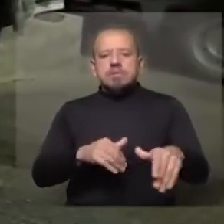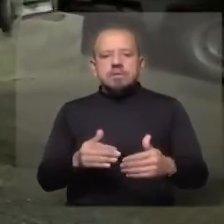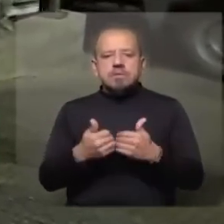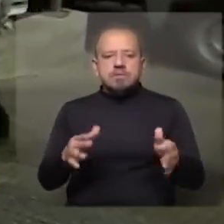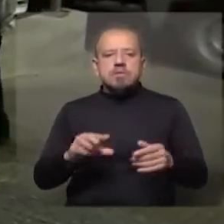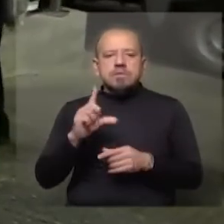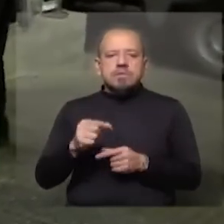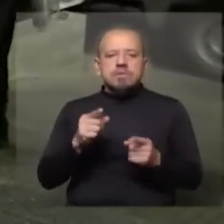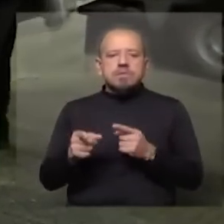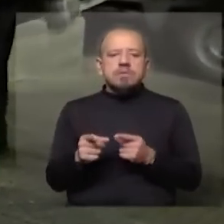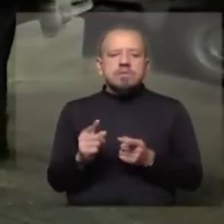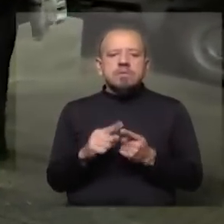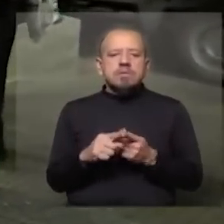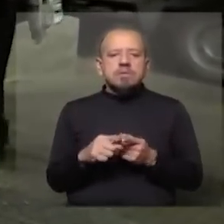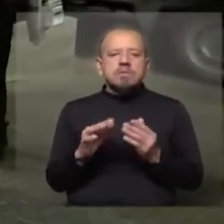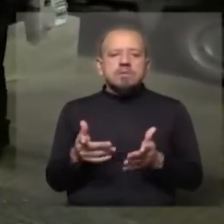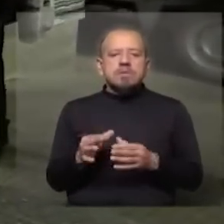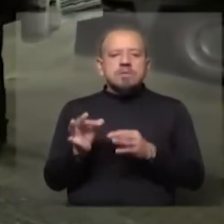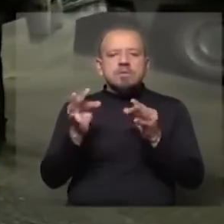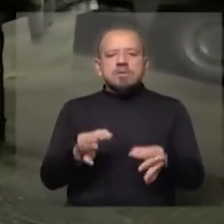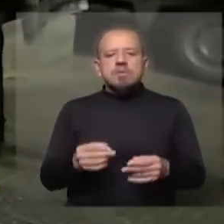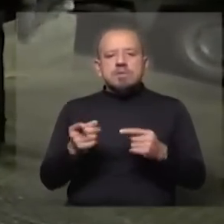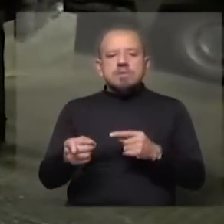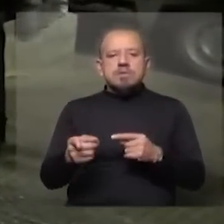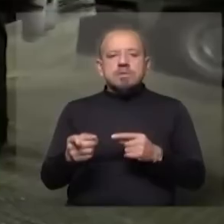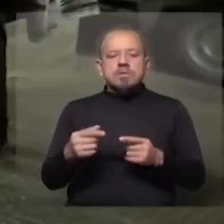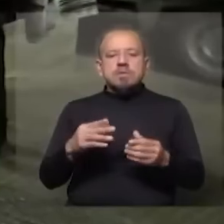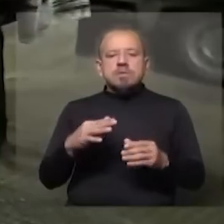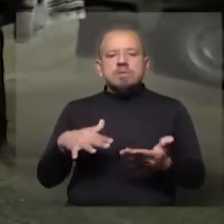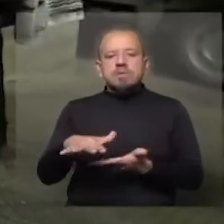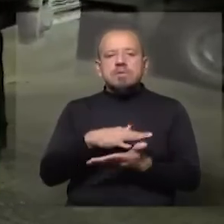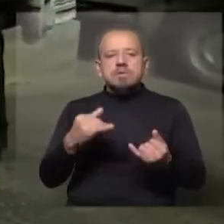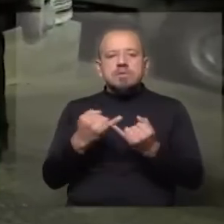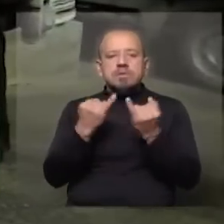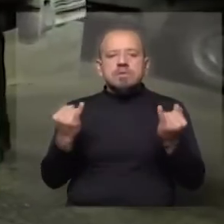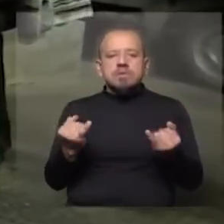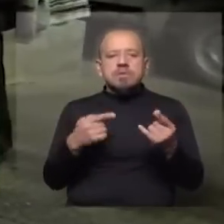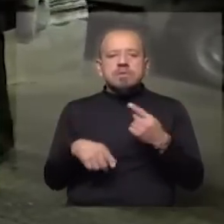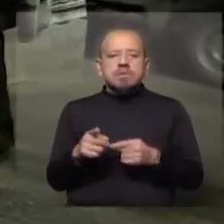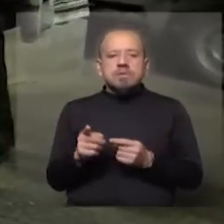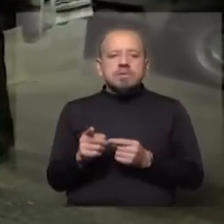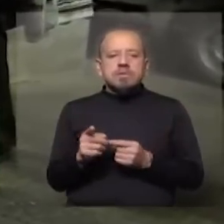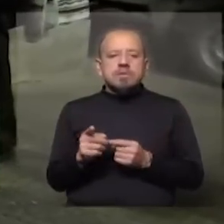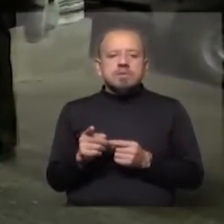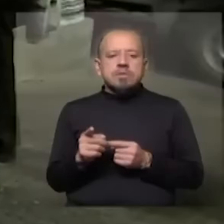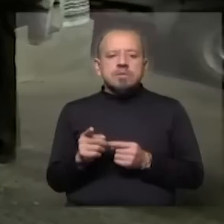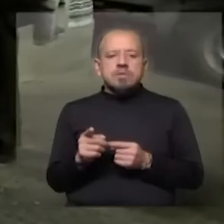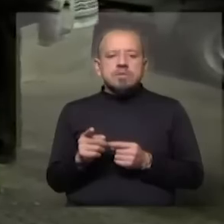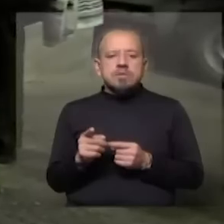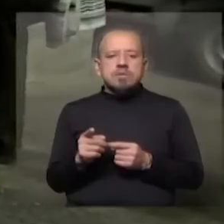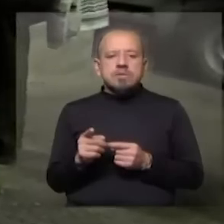un ratito en Plaza de libertad acaba de llegar hace minutos hasta la plaza Independencia con eh también